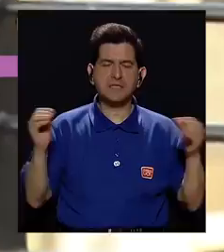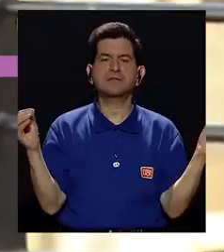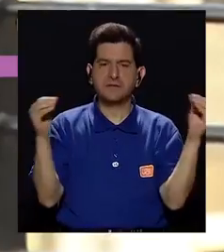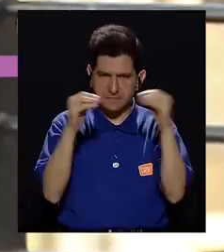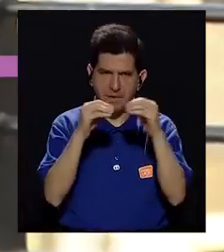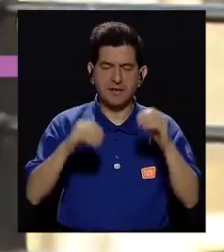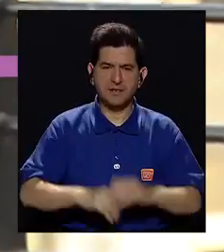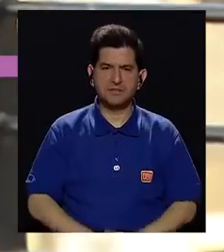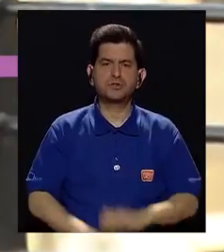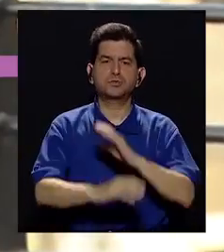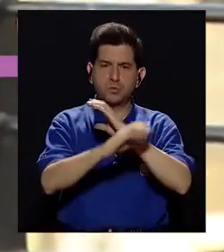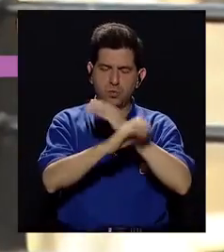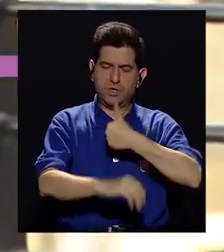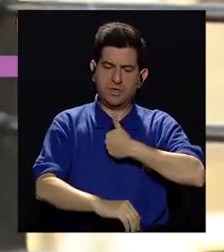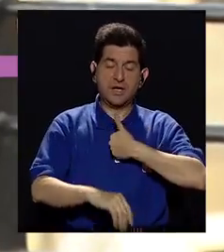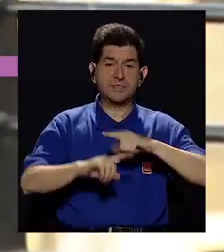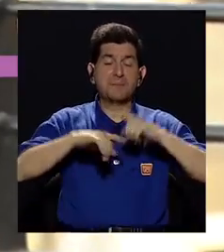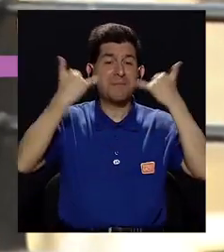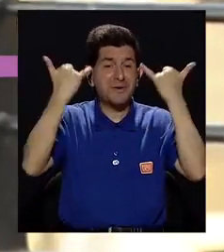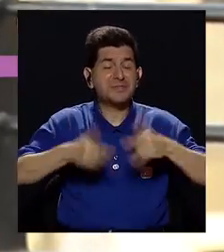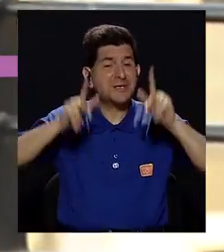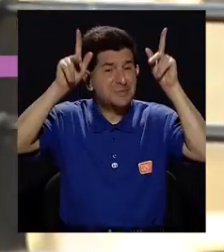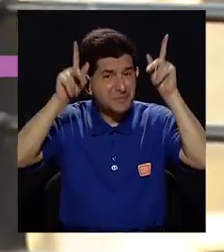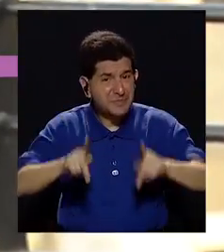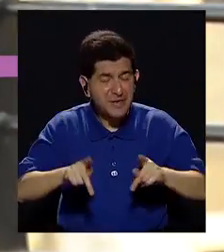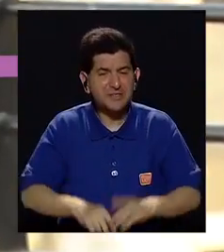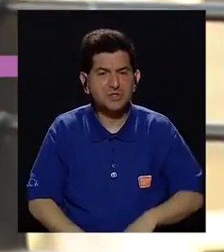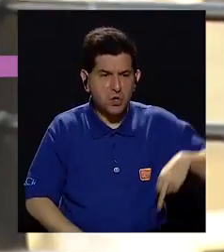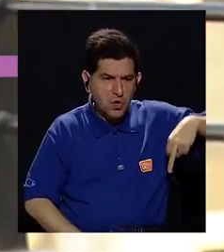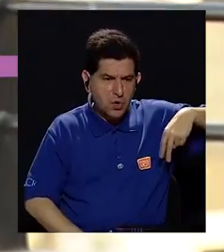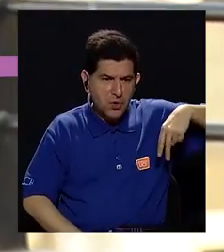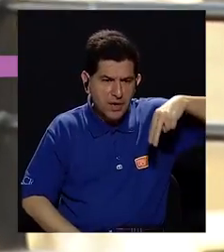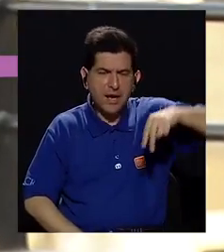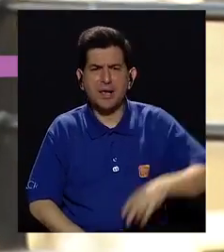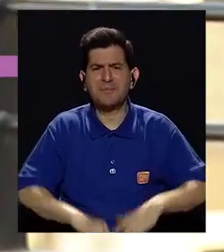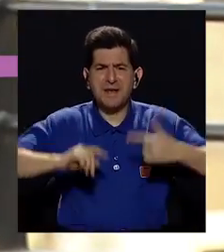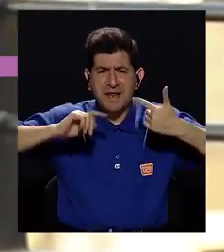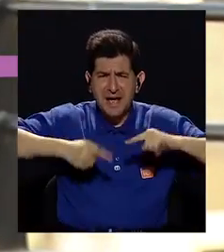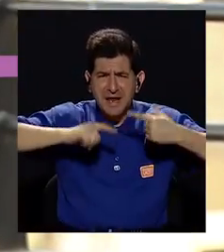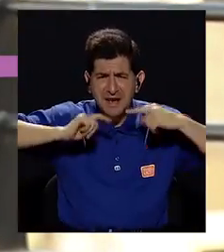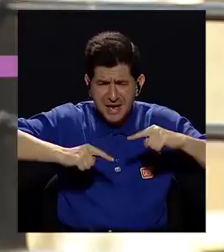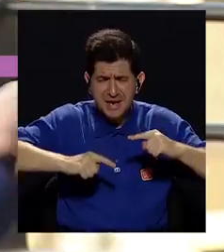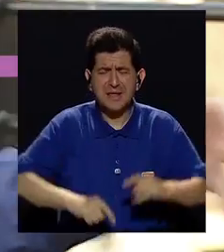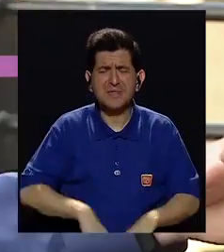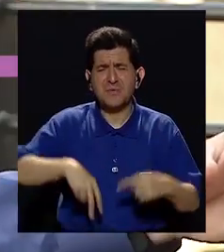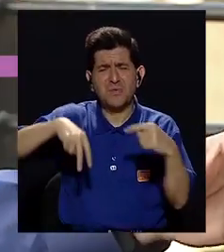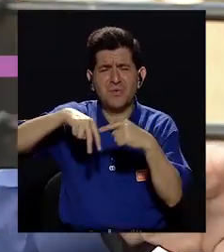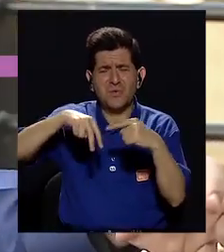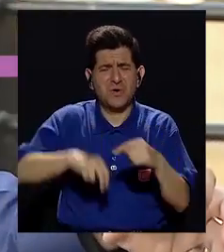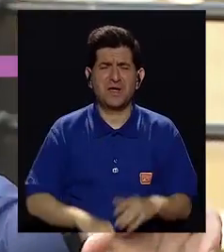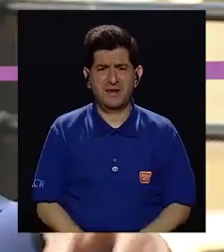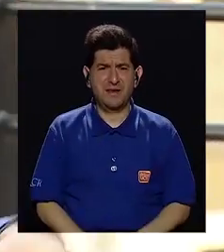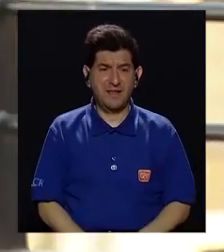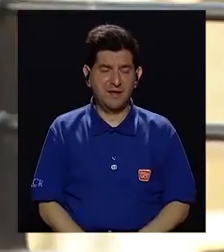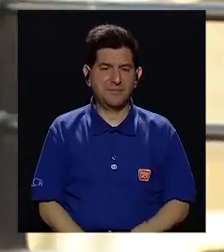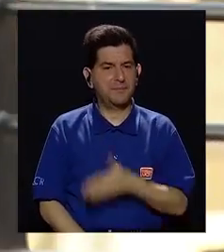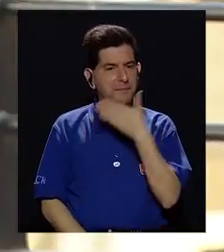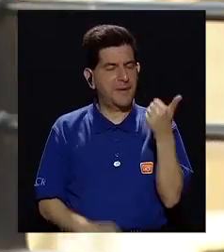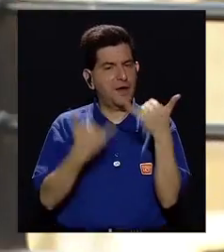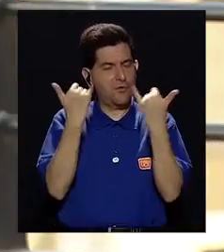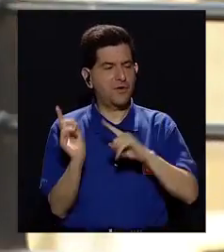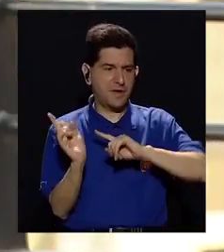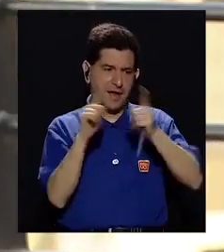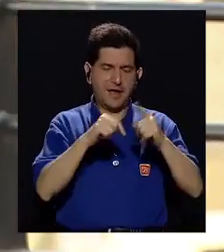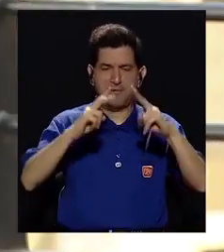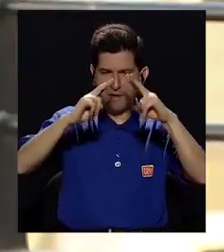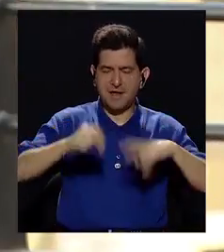activarse un poquito más, cuidarse un poco. Pero el que ya va a caminar y más bien le duele la rodilla, va a hacer un mandado y le duele la rodilla, yo creo que